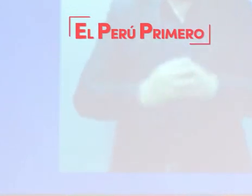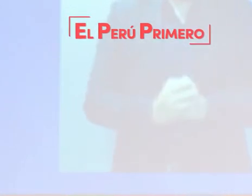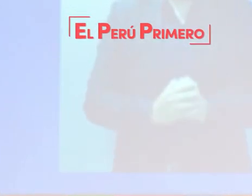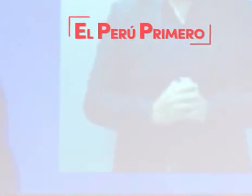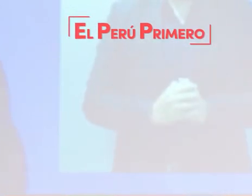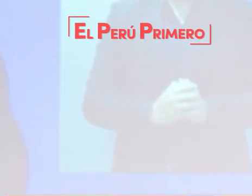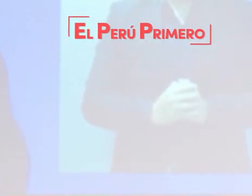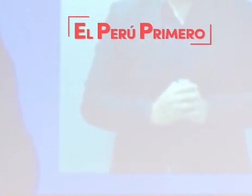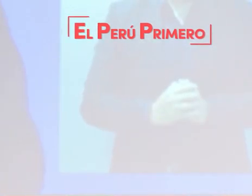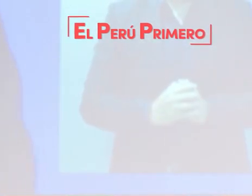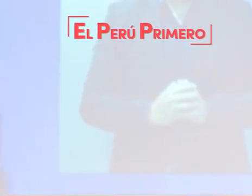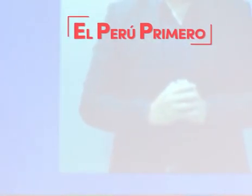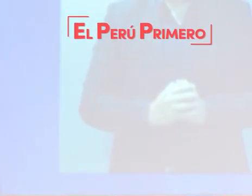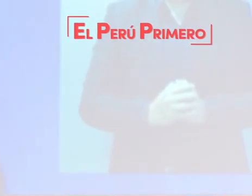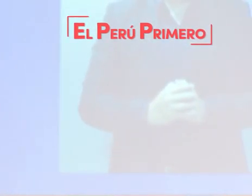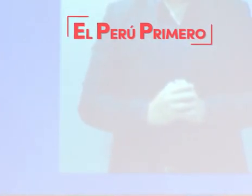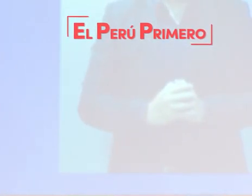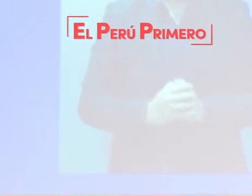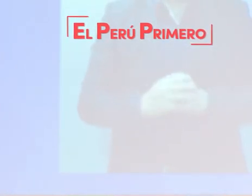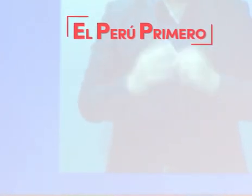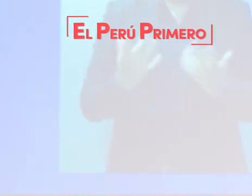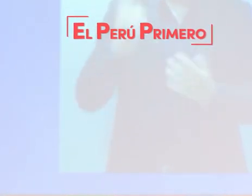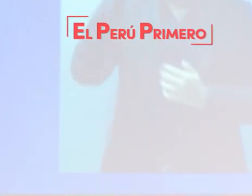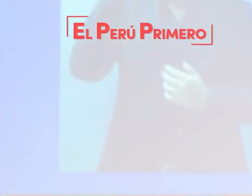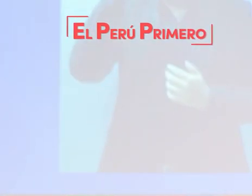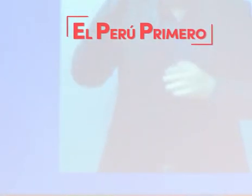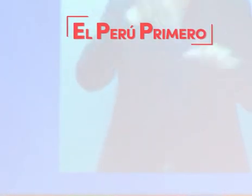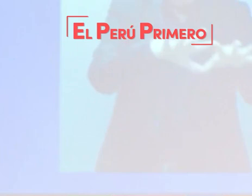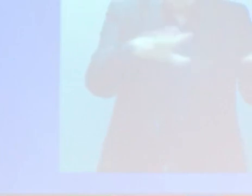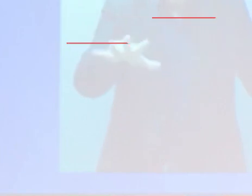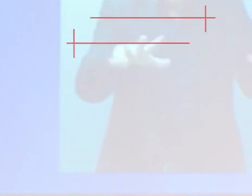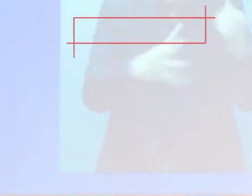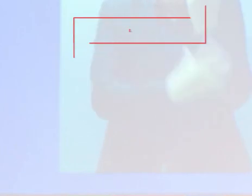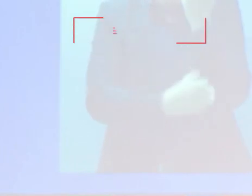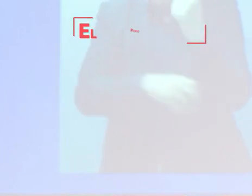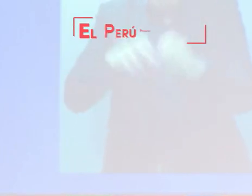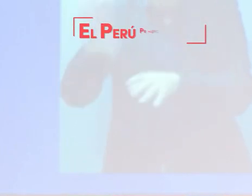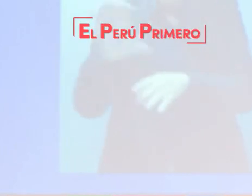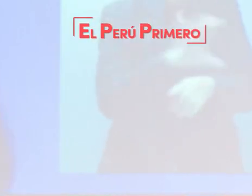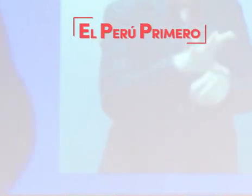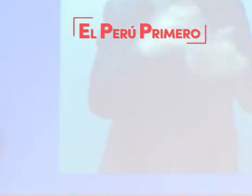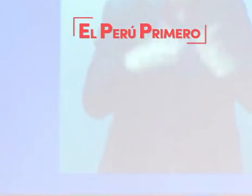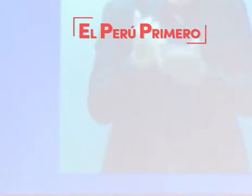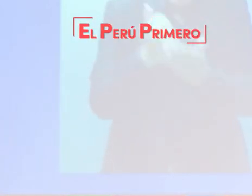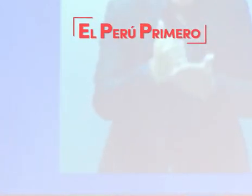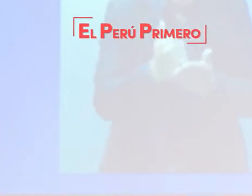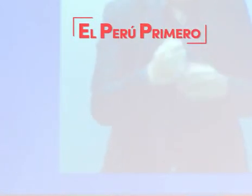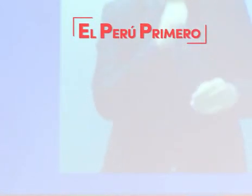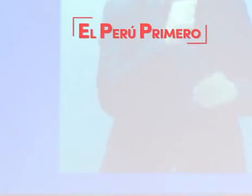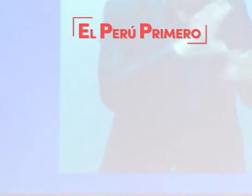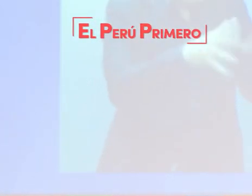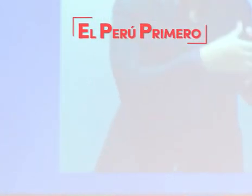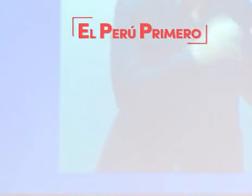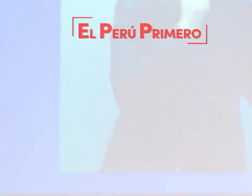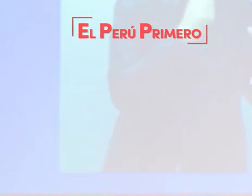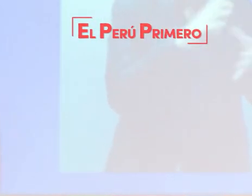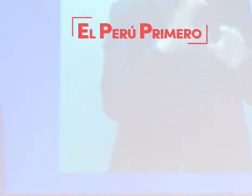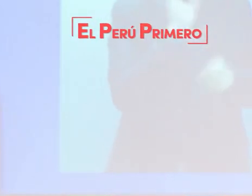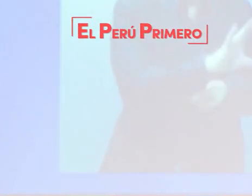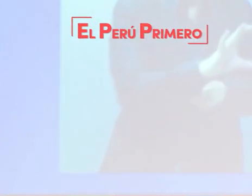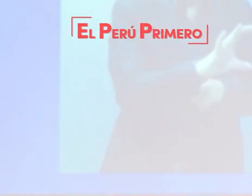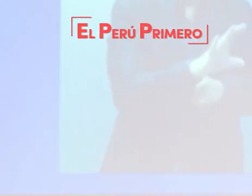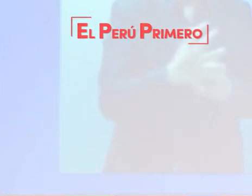del 20% de pobreza ya nos alarma, hay regiones que tienen casi el